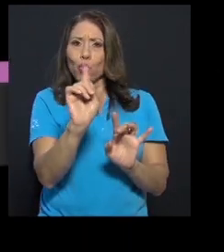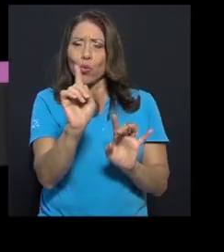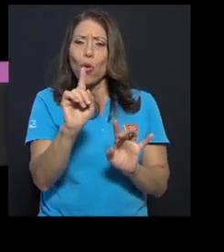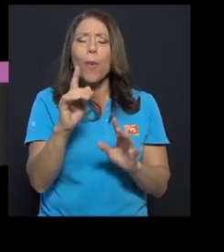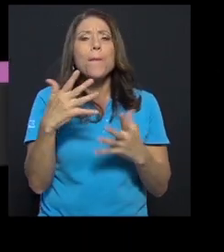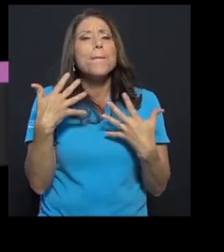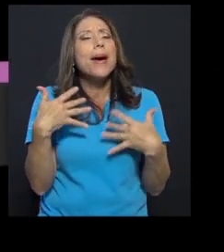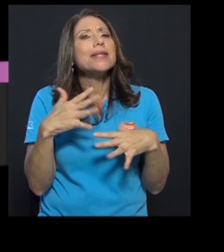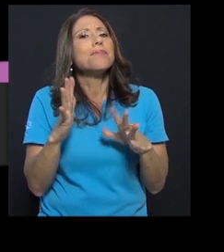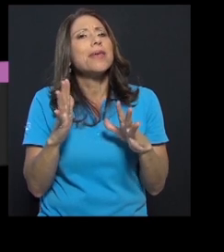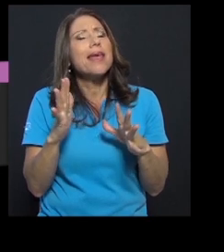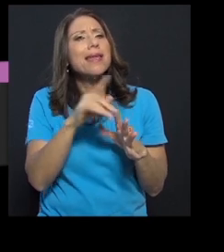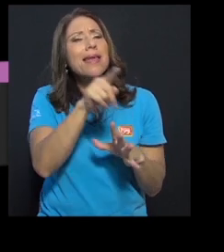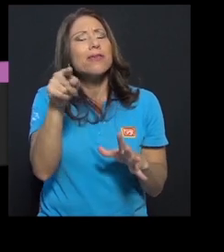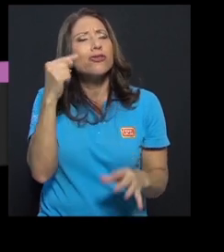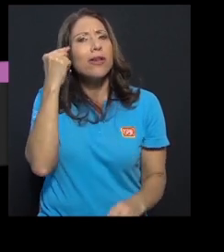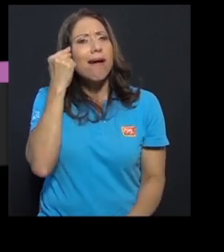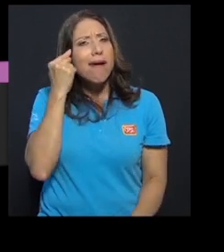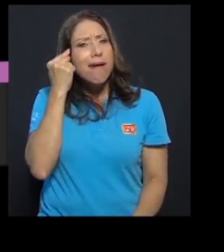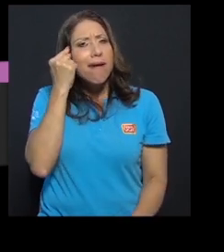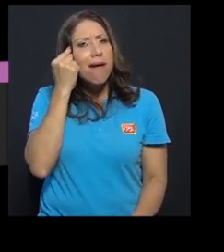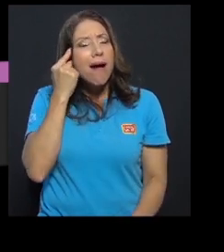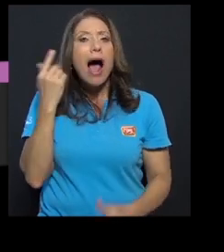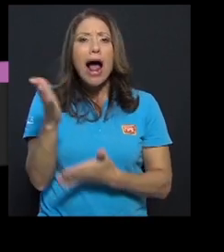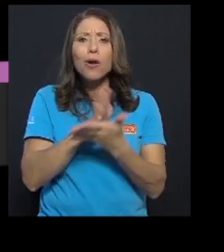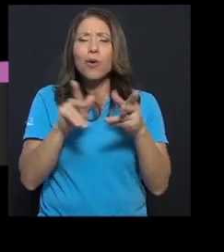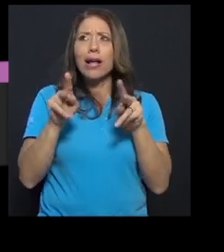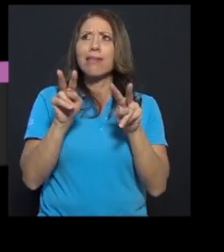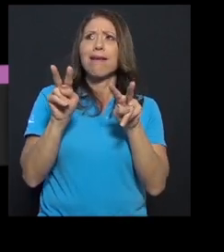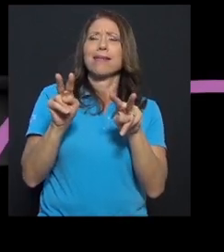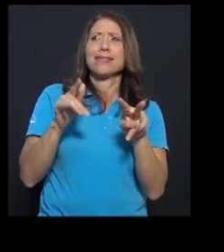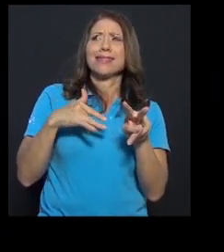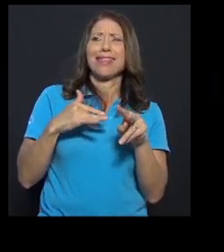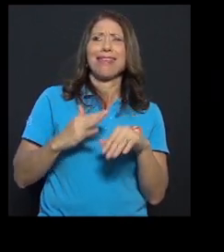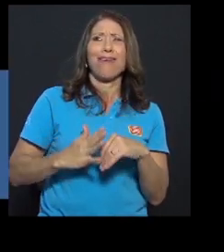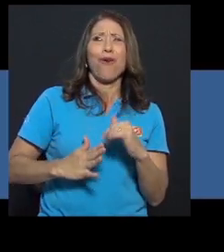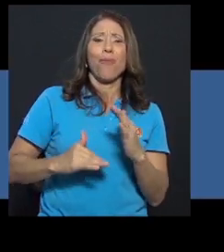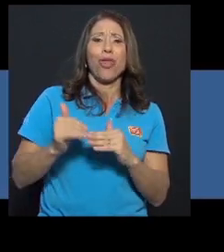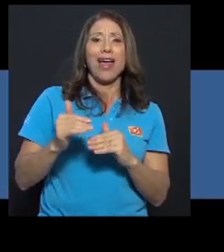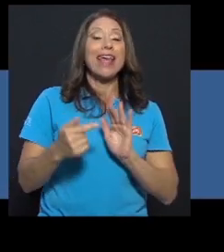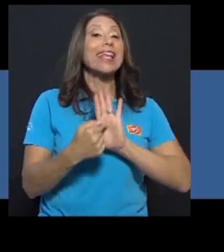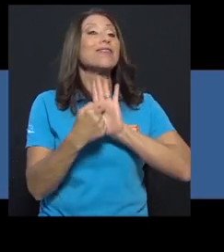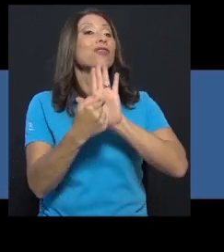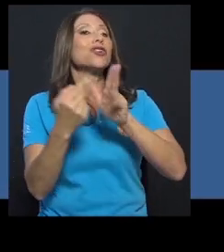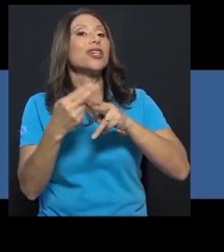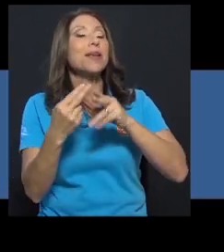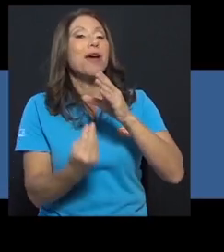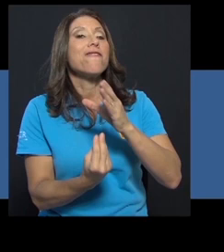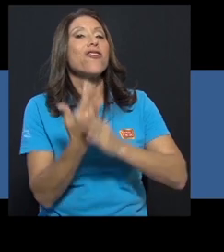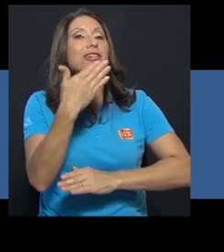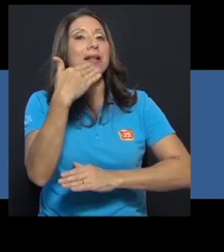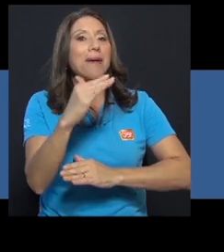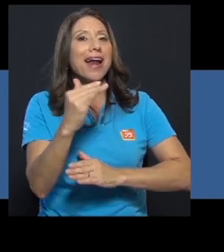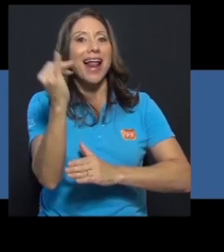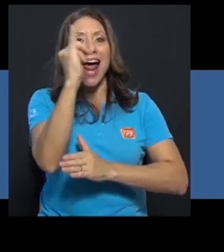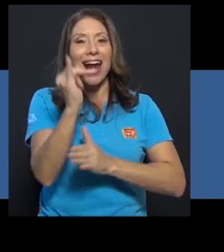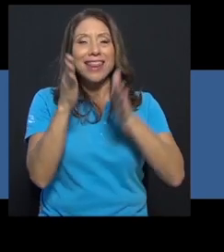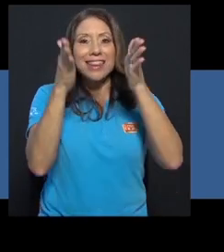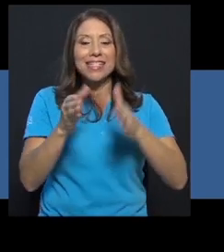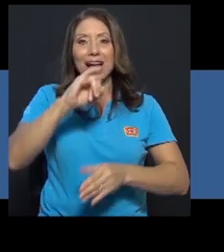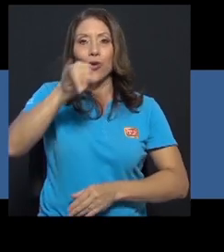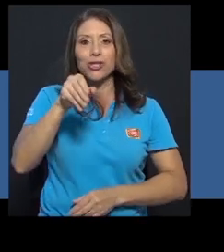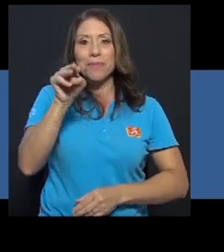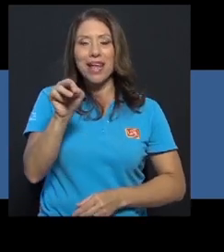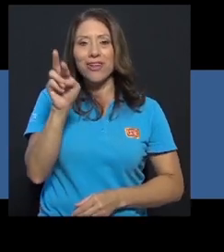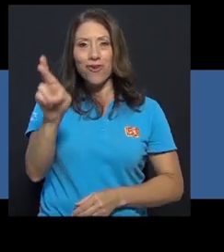sino que más bien les ha movido, digamos, a reflexionar. Alguna gente se siente incómoda. La exposición Flores del Mal, del artista José